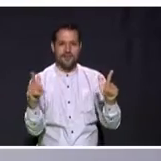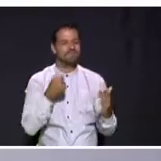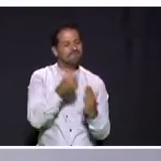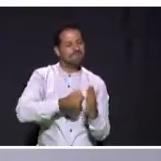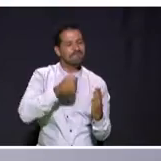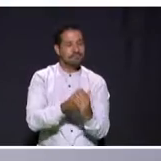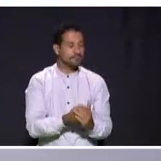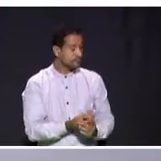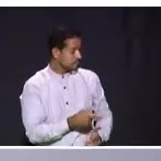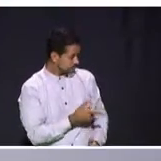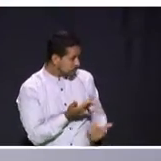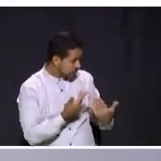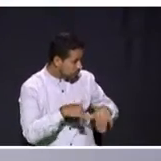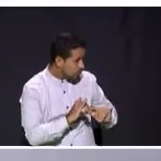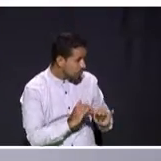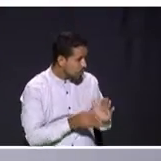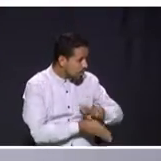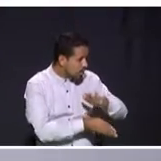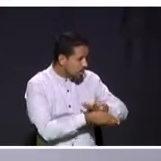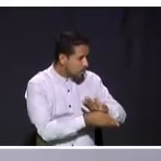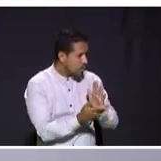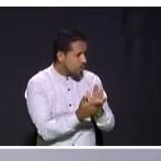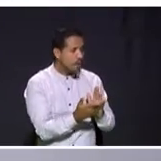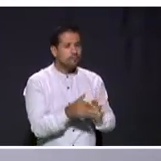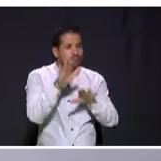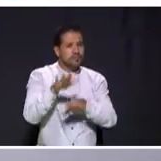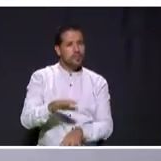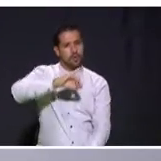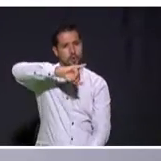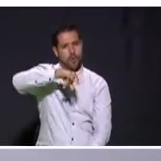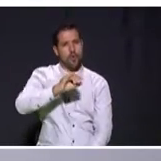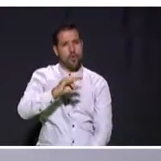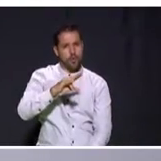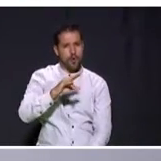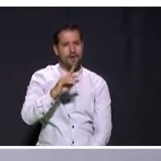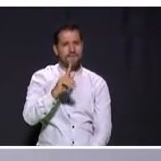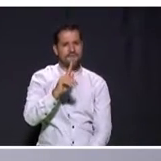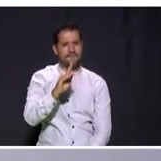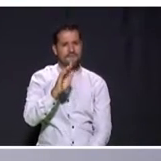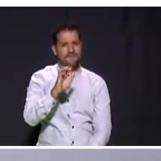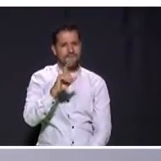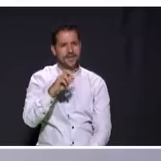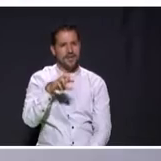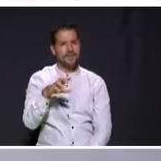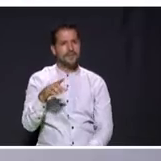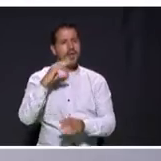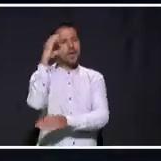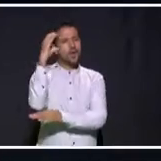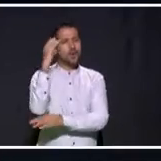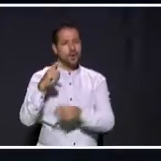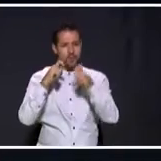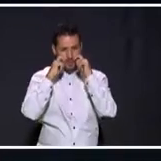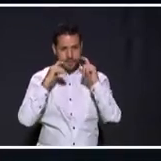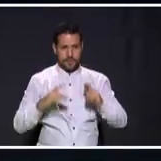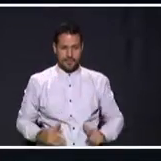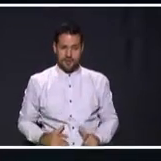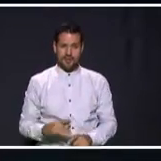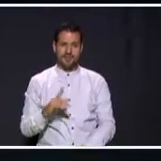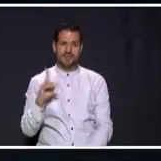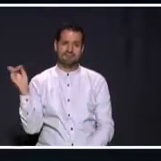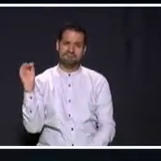infraestructura para el departamento de antioquia del candidato con felipe palau del polo democrático y de la colombia humano pero estamos en el siglo 21 y a